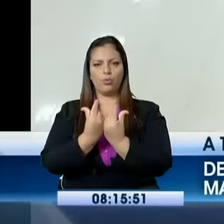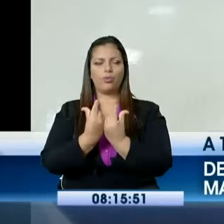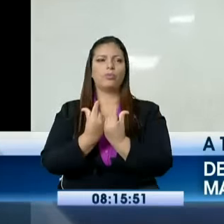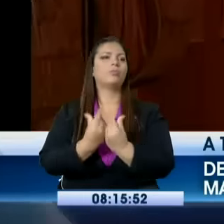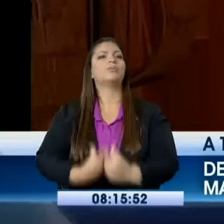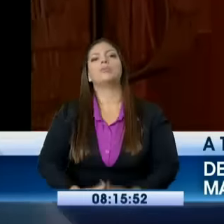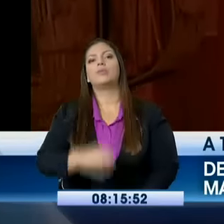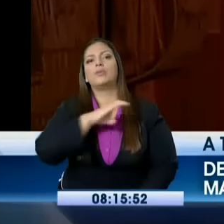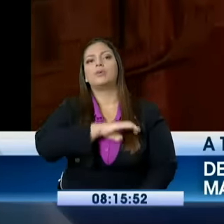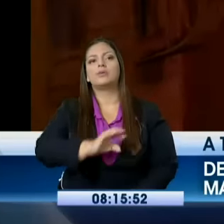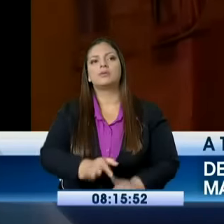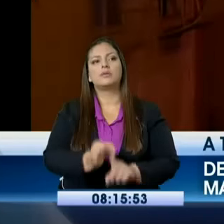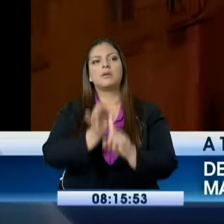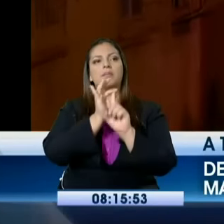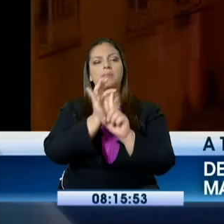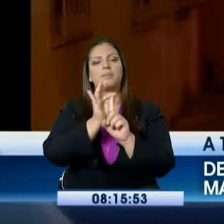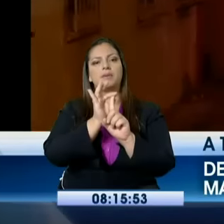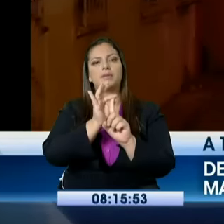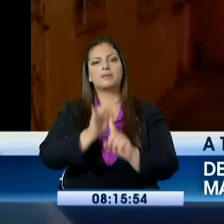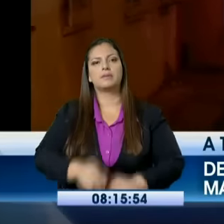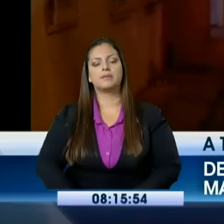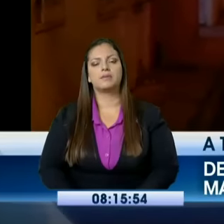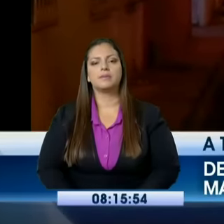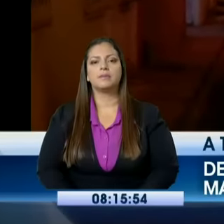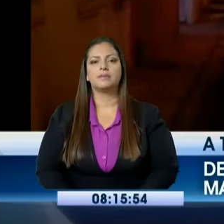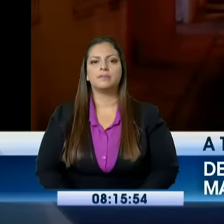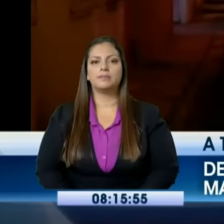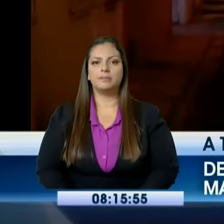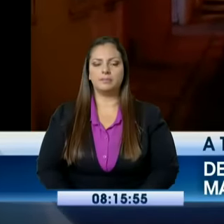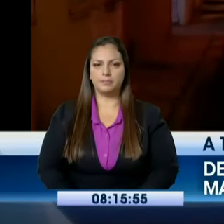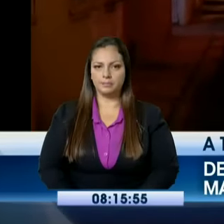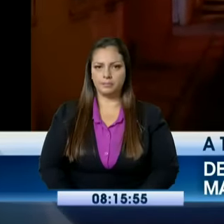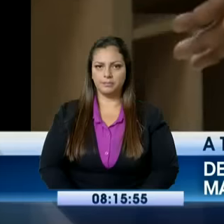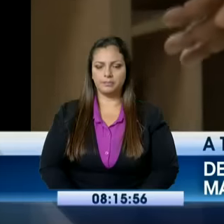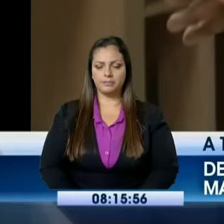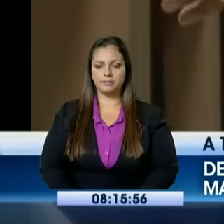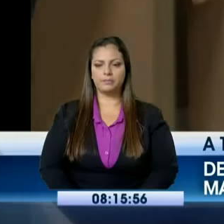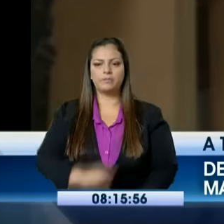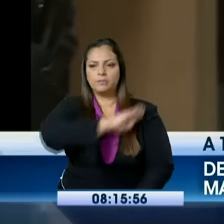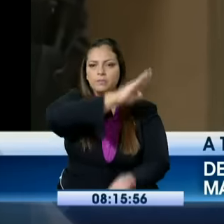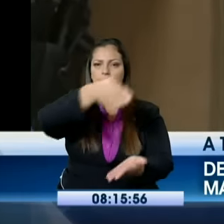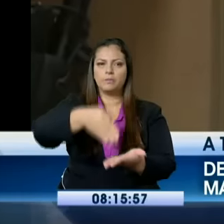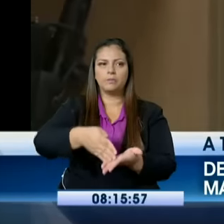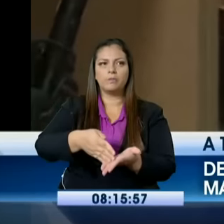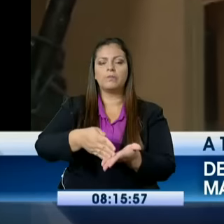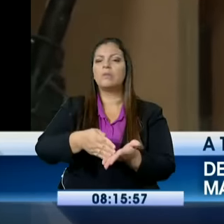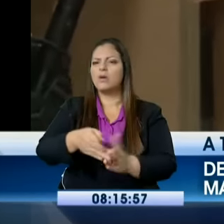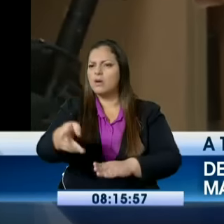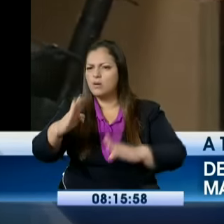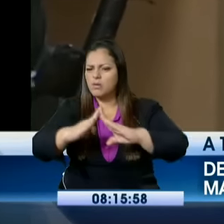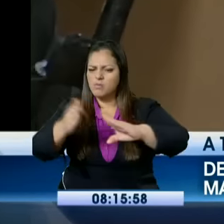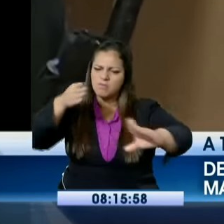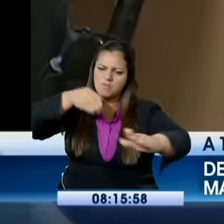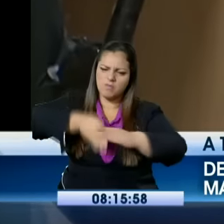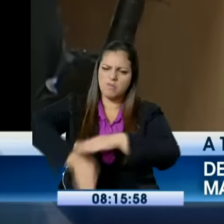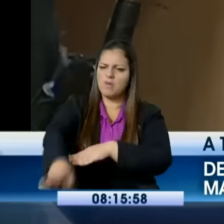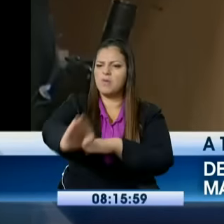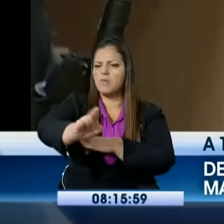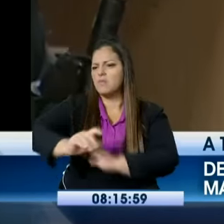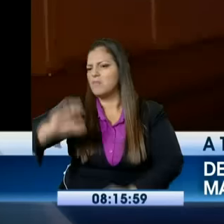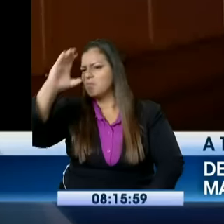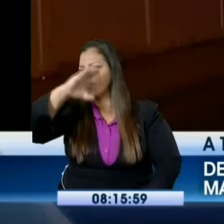Policía Nacional en la ciudadela Marta de Roldós, en el norte de Guayaquil. Al sujeto se lo acusa de mantener